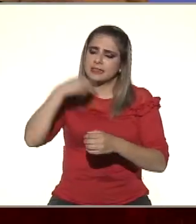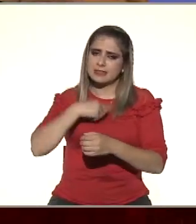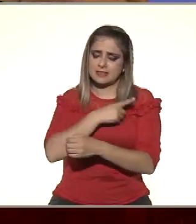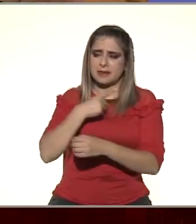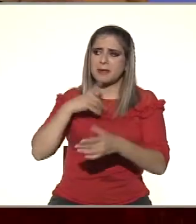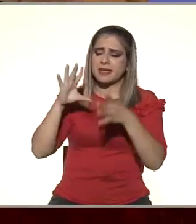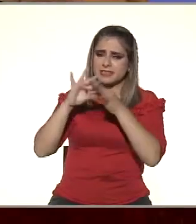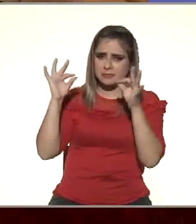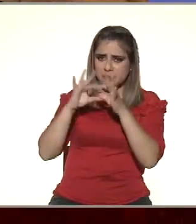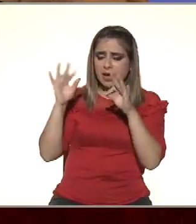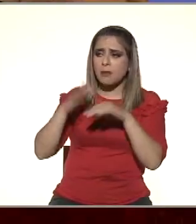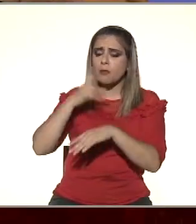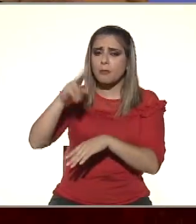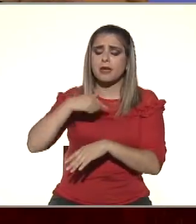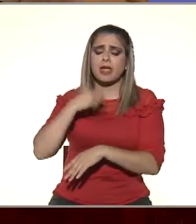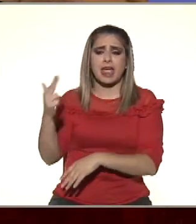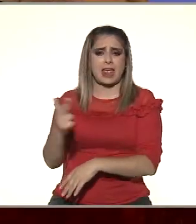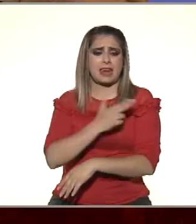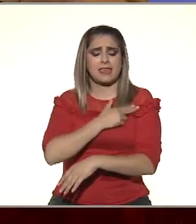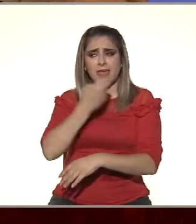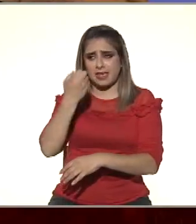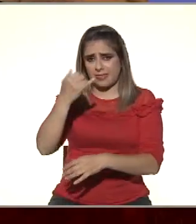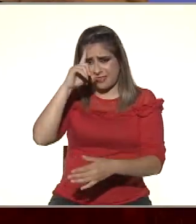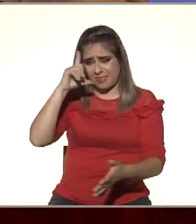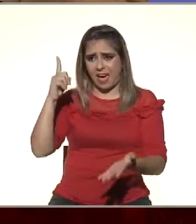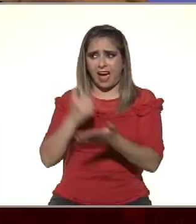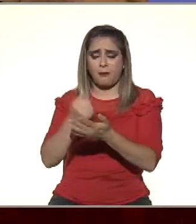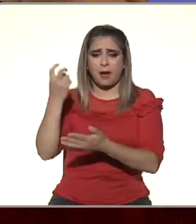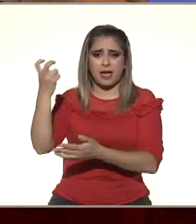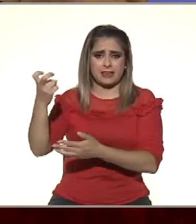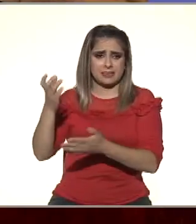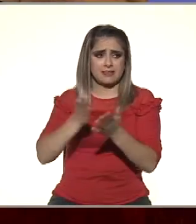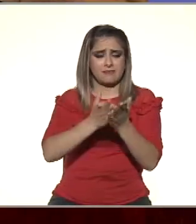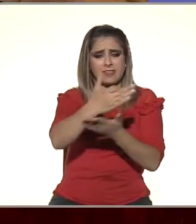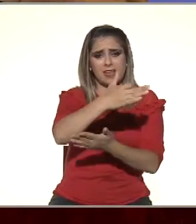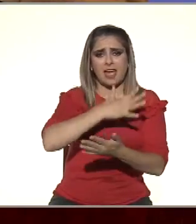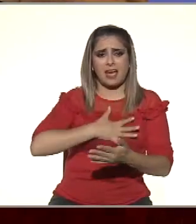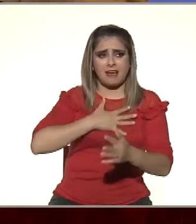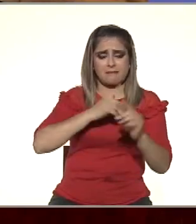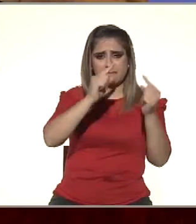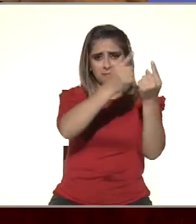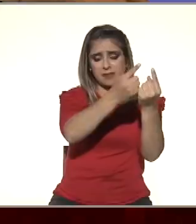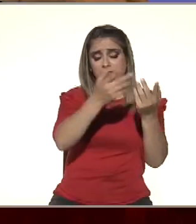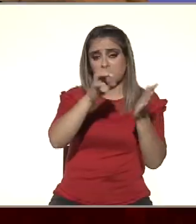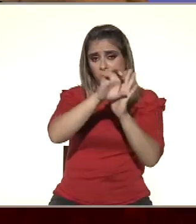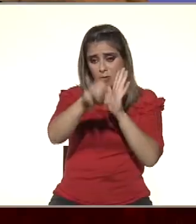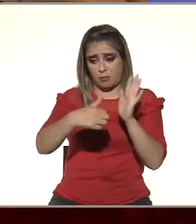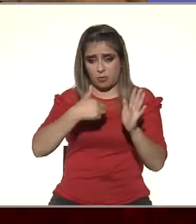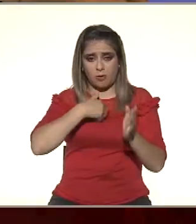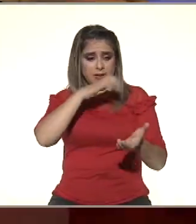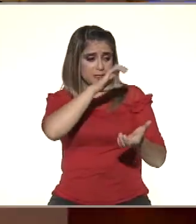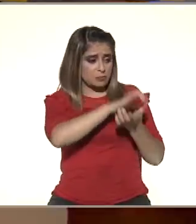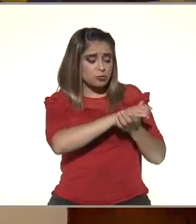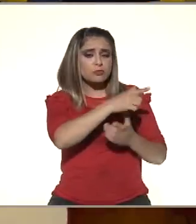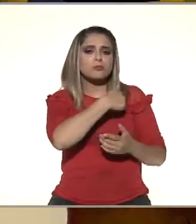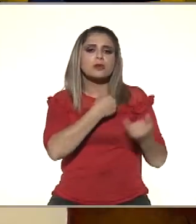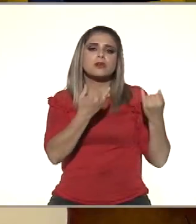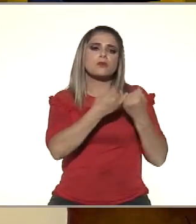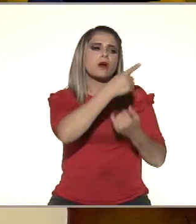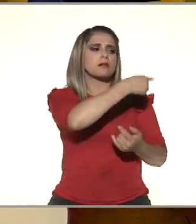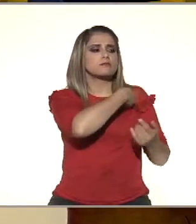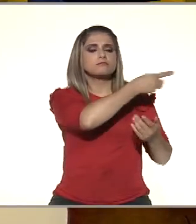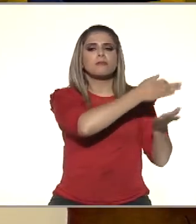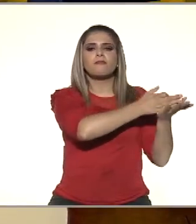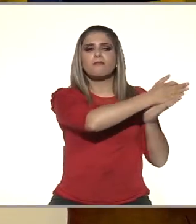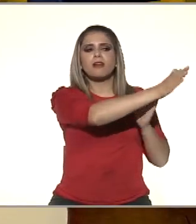sucediendo, porque nos hieren y nos trauman este tipo de sucesos, los cuales vamos repitiendo y en mi caso, por ejemplo, mi esposo me fue infiel. Lo más